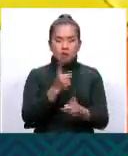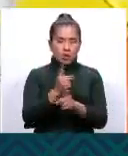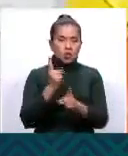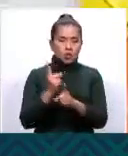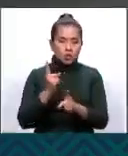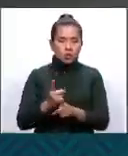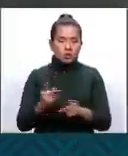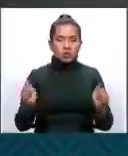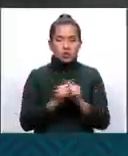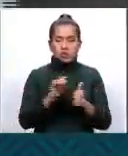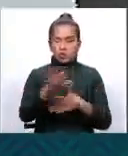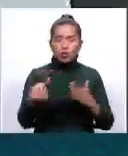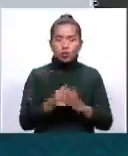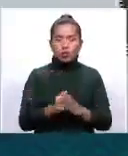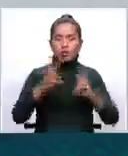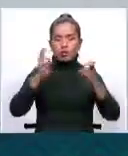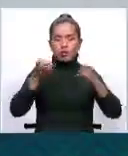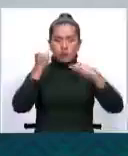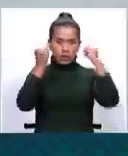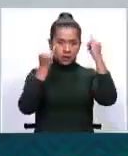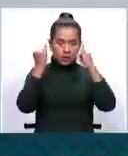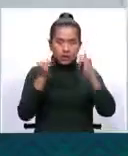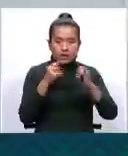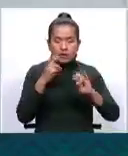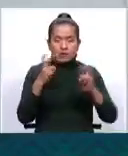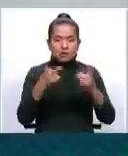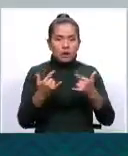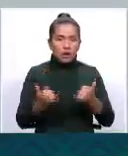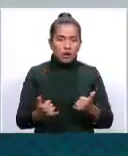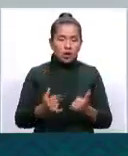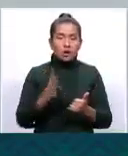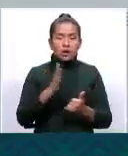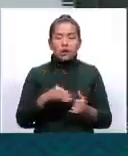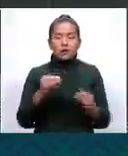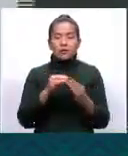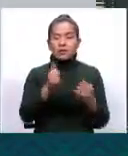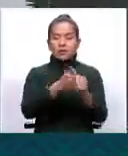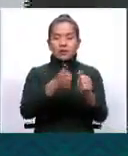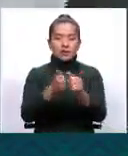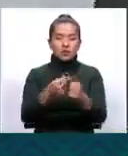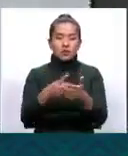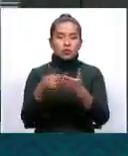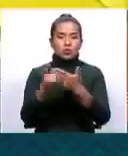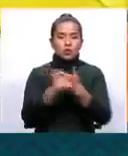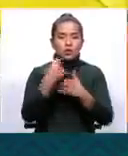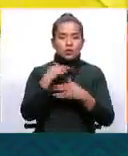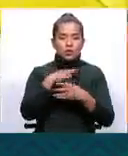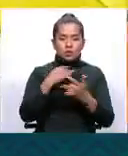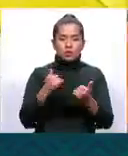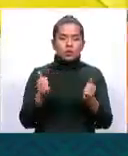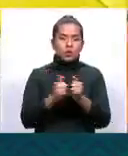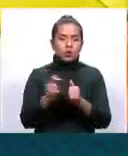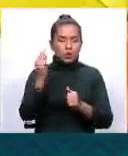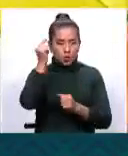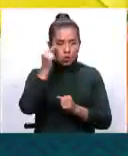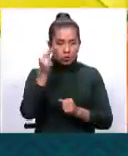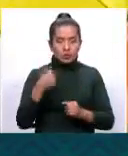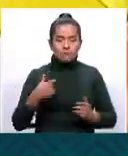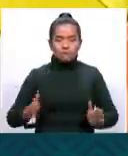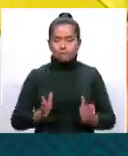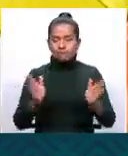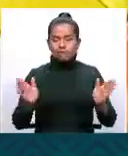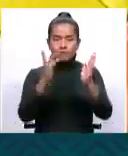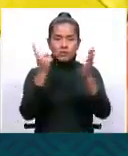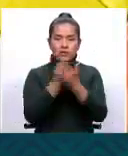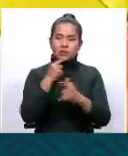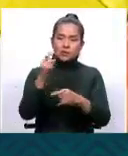consistente con todas las justificaciones del caso, con cada uno de los proyectos que además como gobierno estamos emprendiendo en la